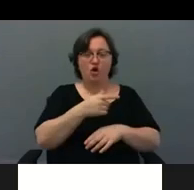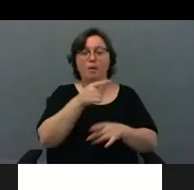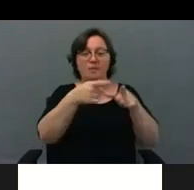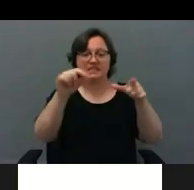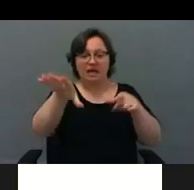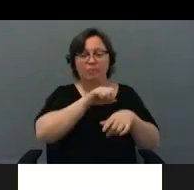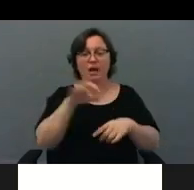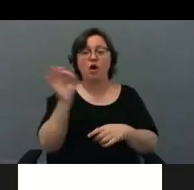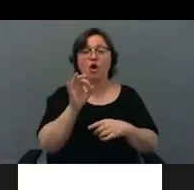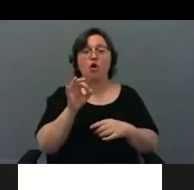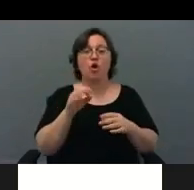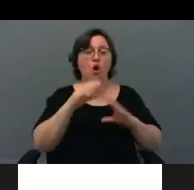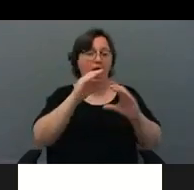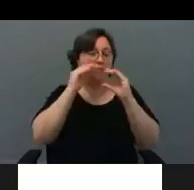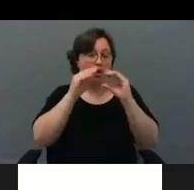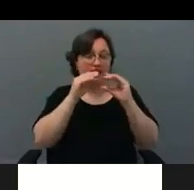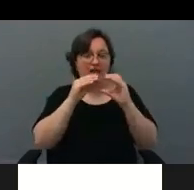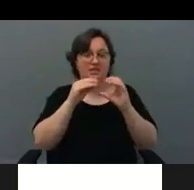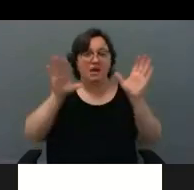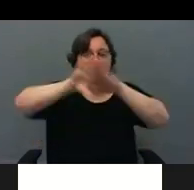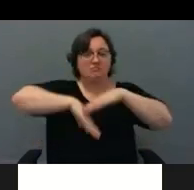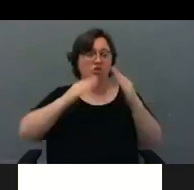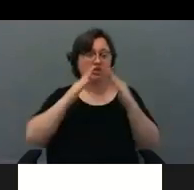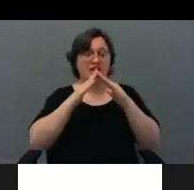o unas hamburguesas para cenar en casa.